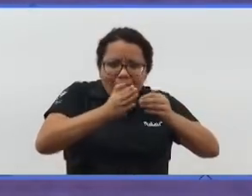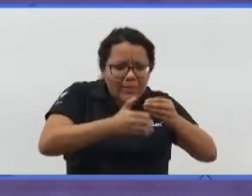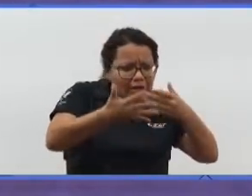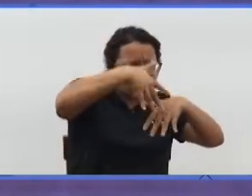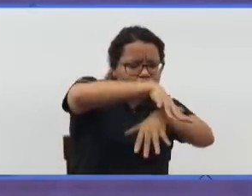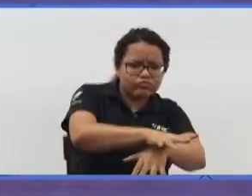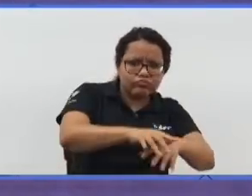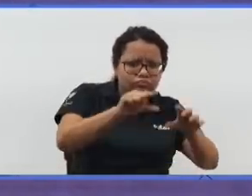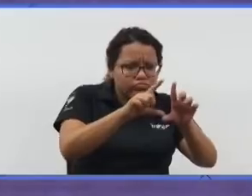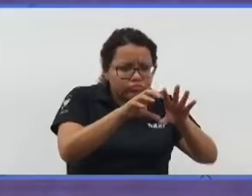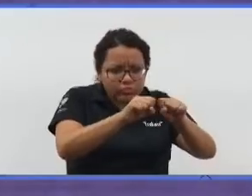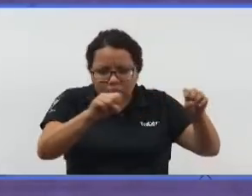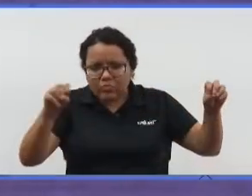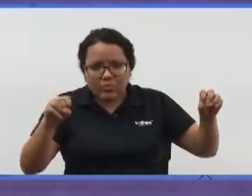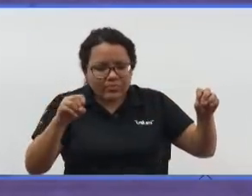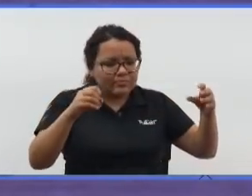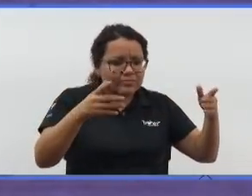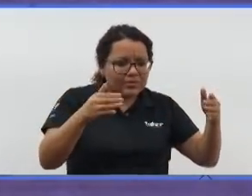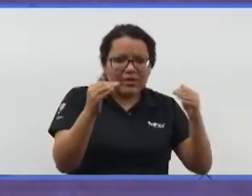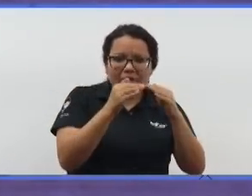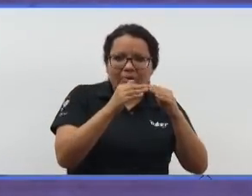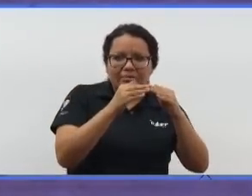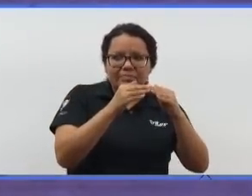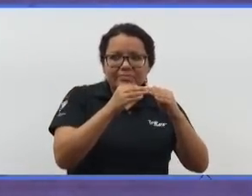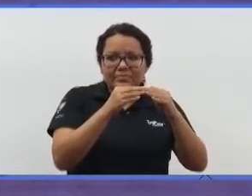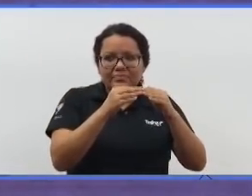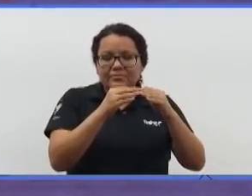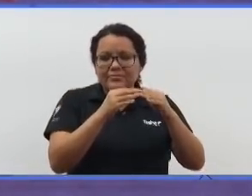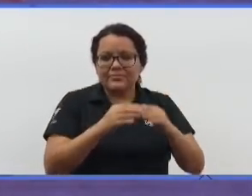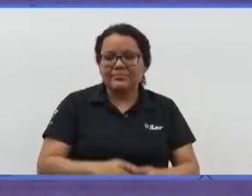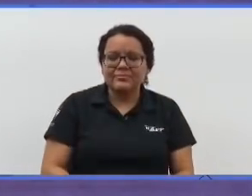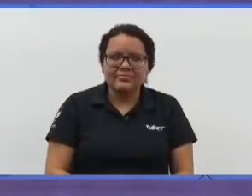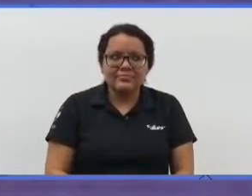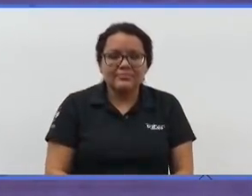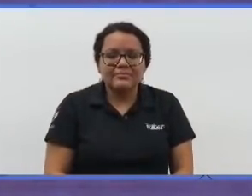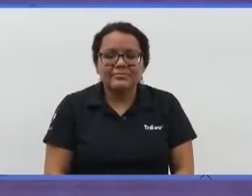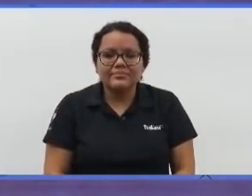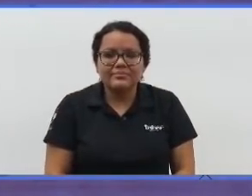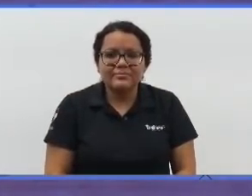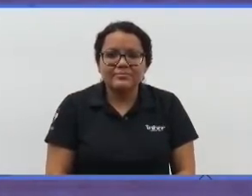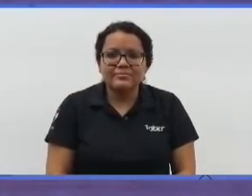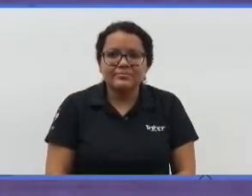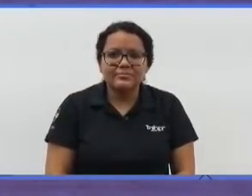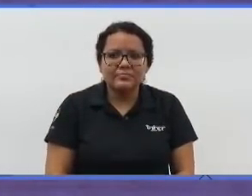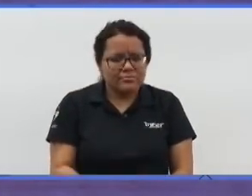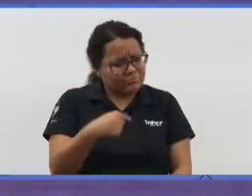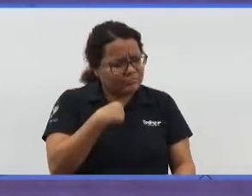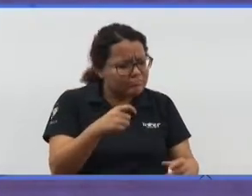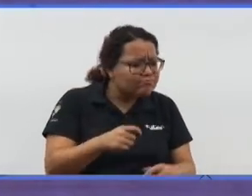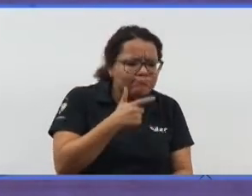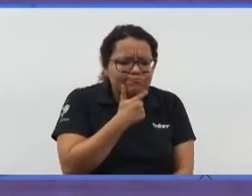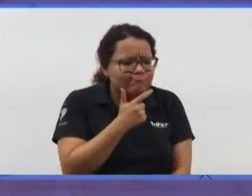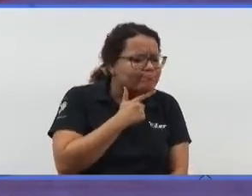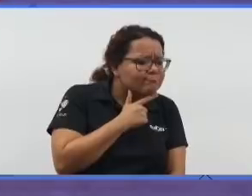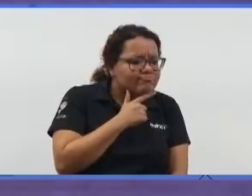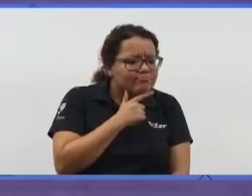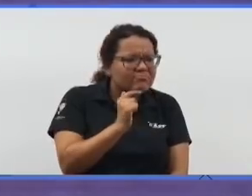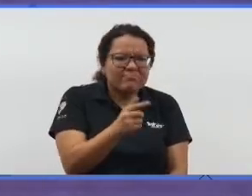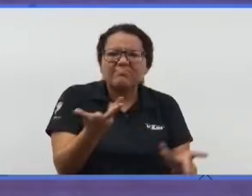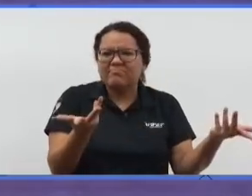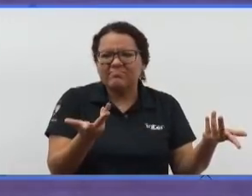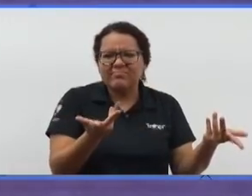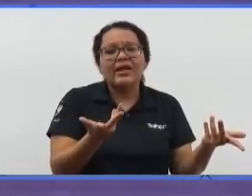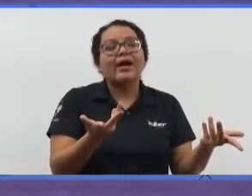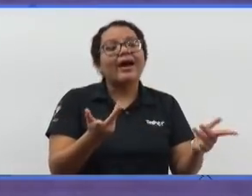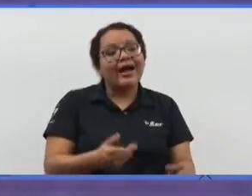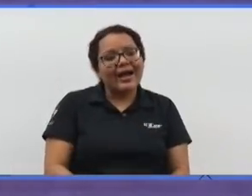chorizos y había mucho y medio perro y medio querido hermano y es donde salió no las